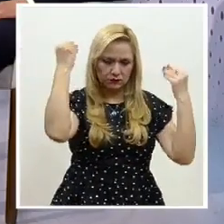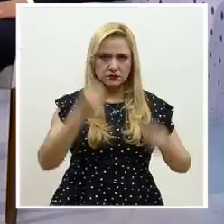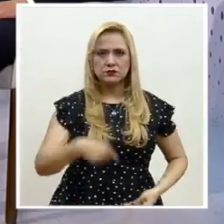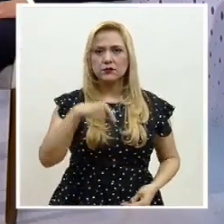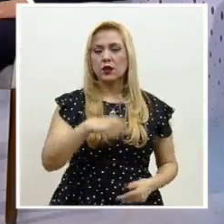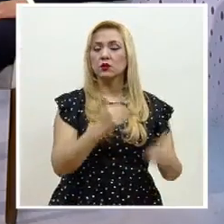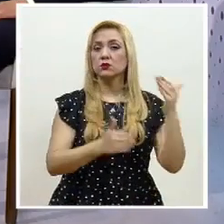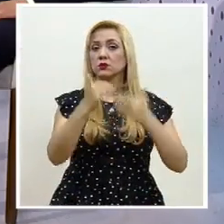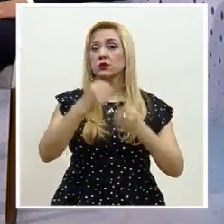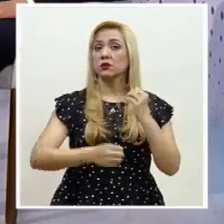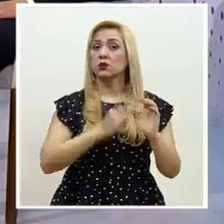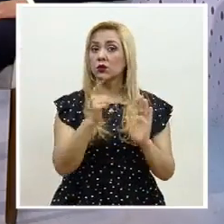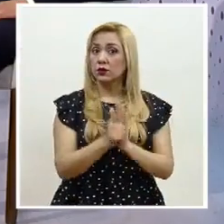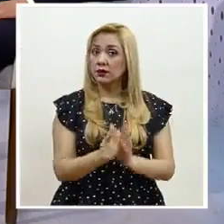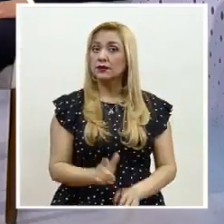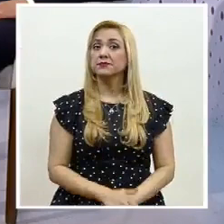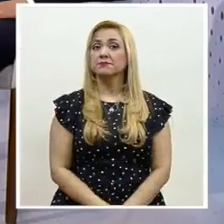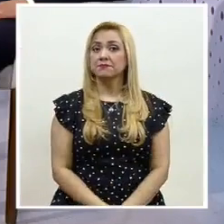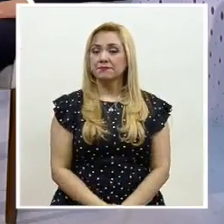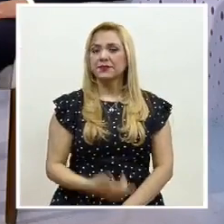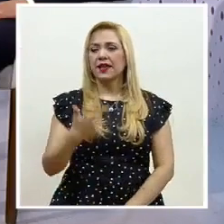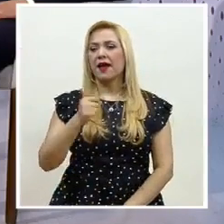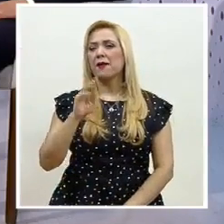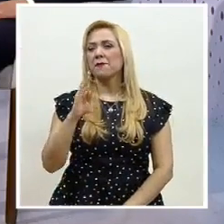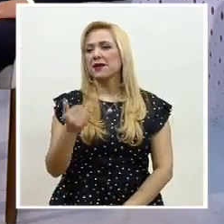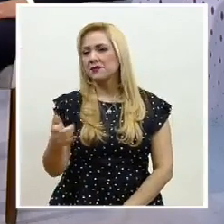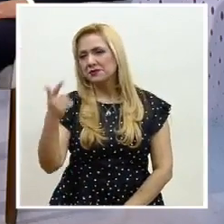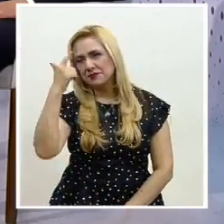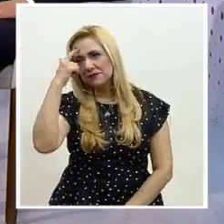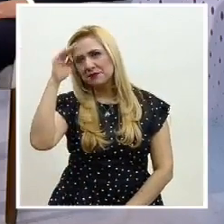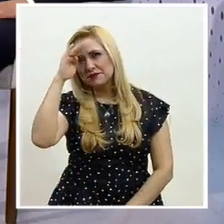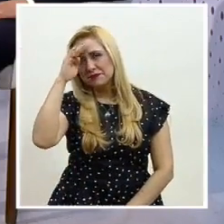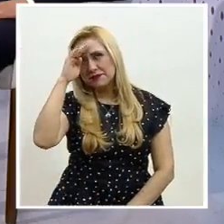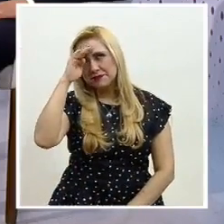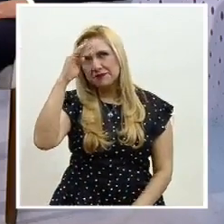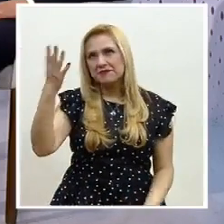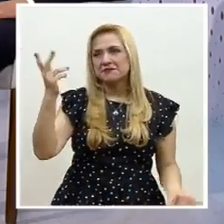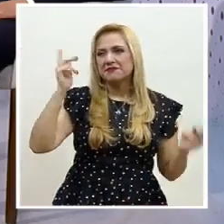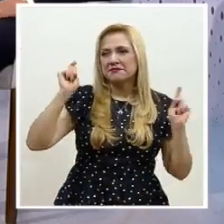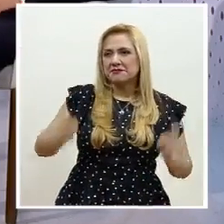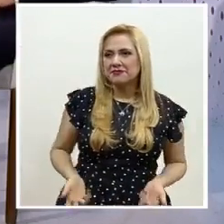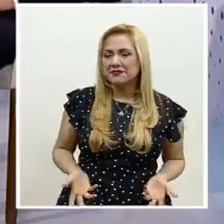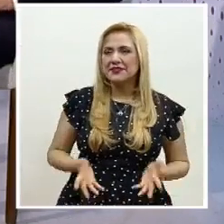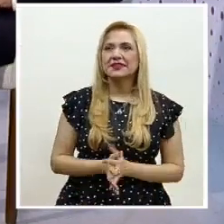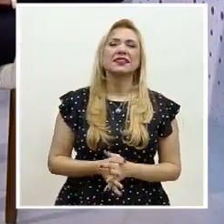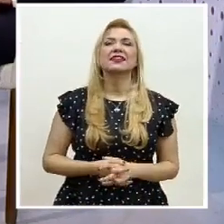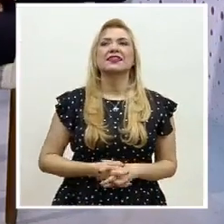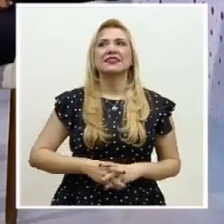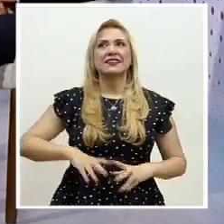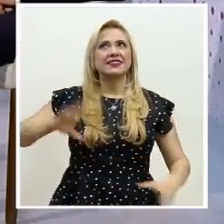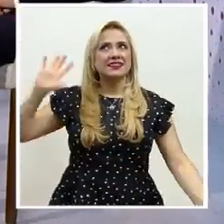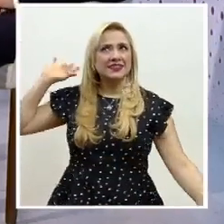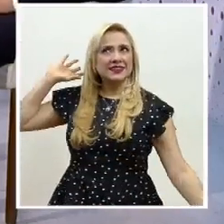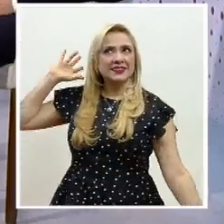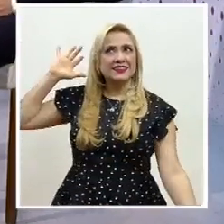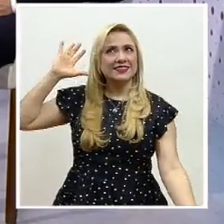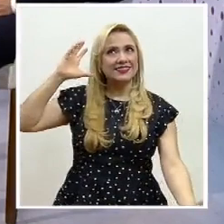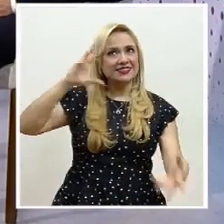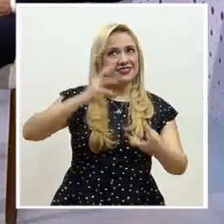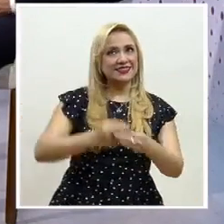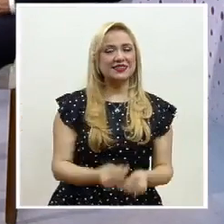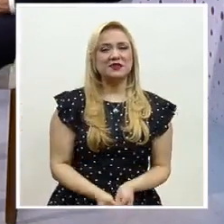Corte. Gaby, sobre este tema, ¿qué te gustaría también reflexionar? Pues ya me toca como Sí, recapitular y retomar,